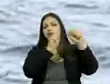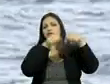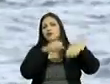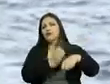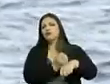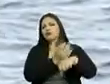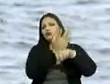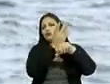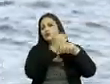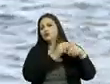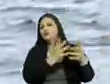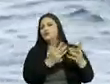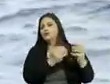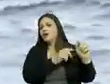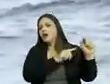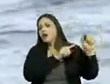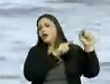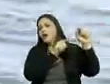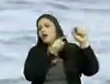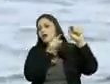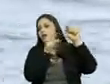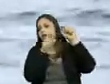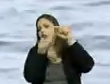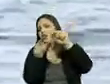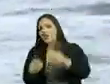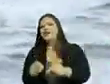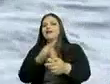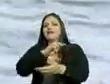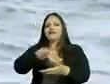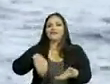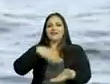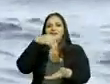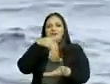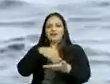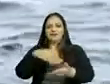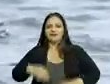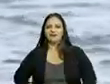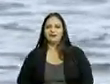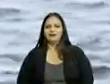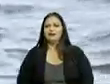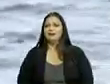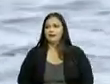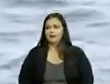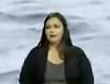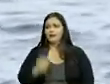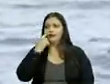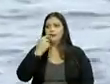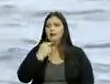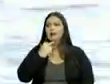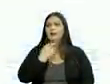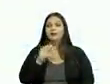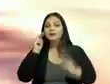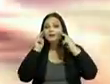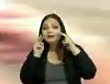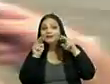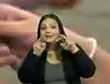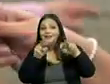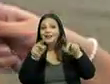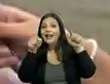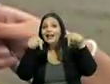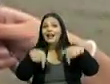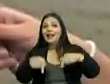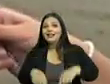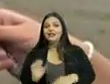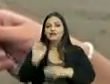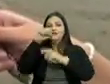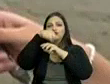al frente de Puerto López, aquí en nuestro mar, es donde vienen a nacer las ballenas. Pero no solamente es que vienen a nacer las